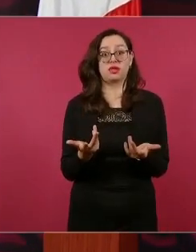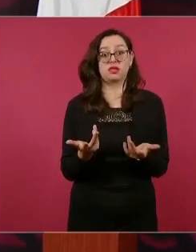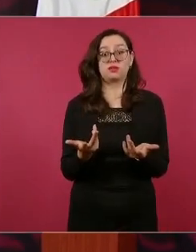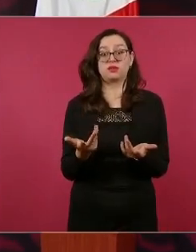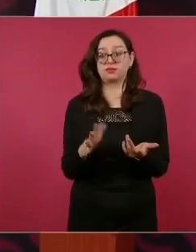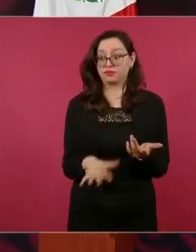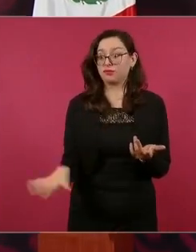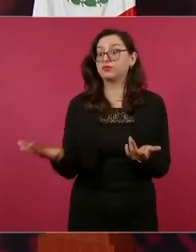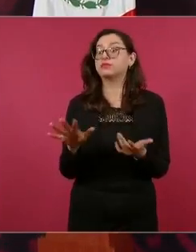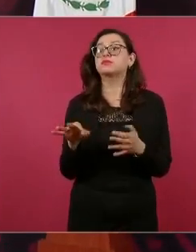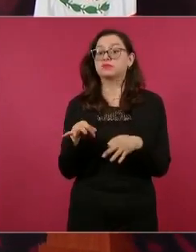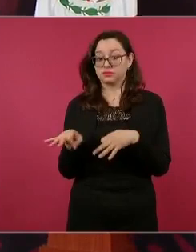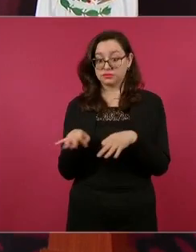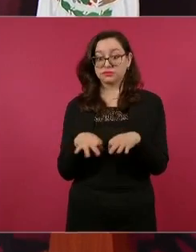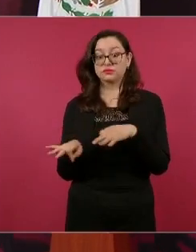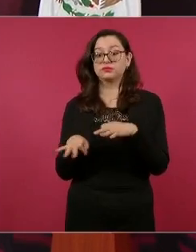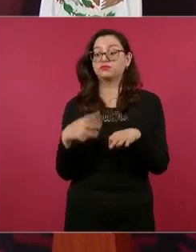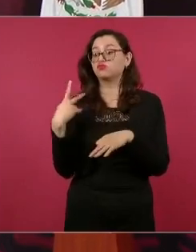trabajadores